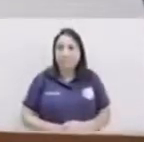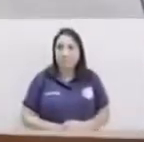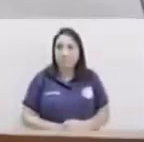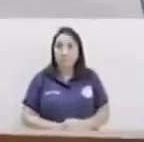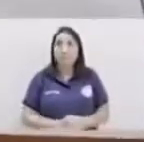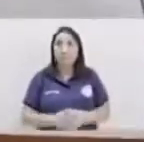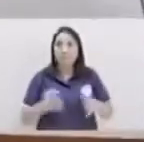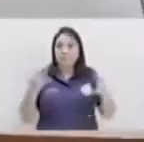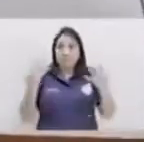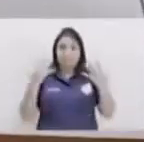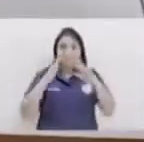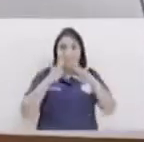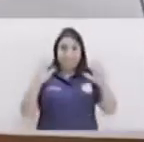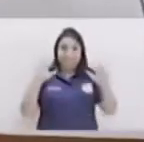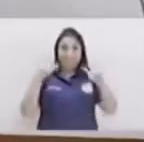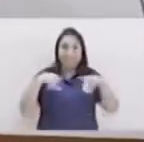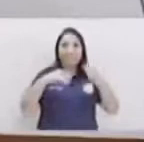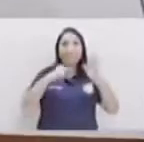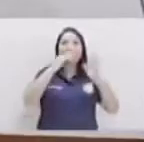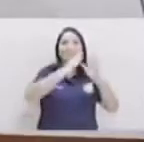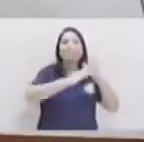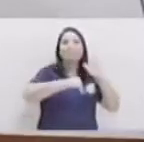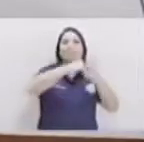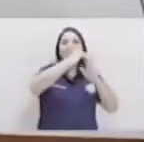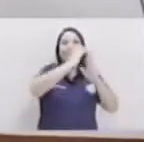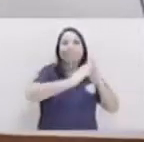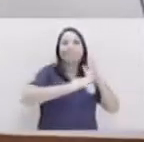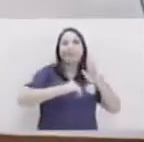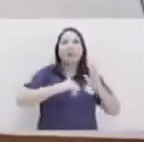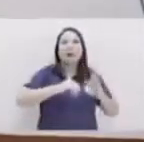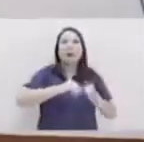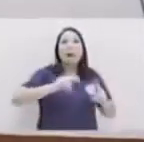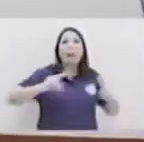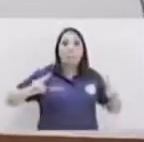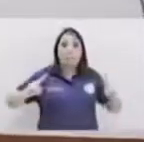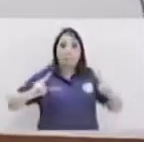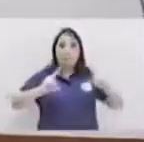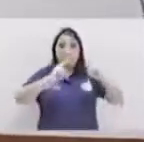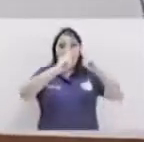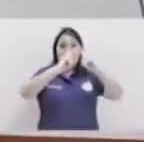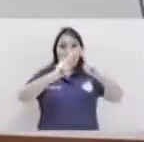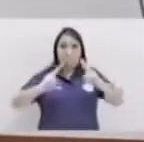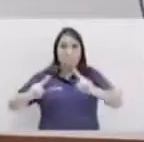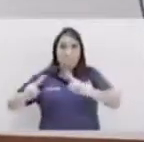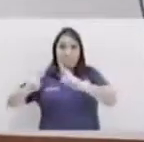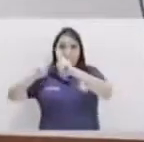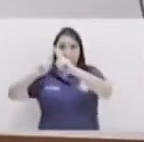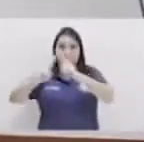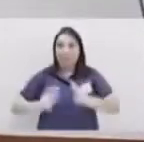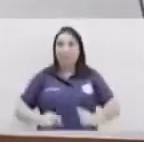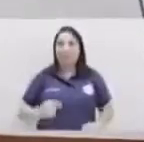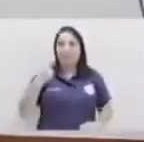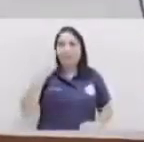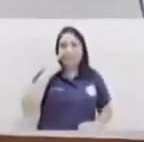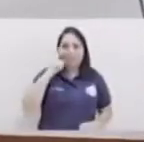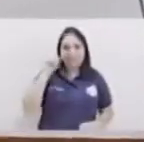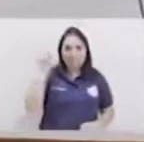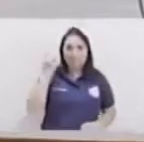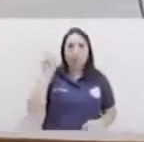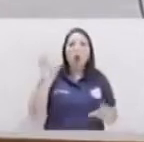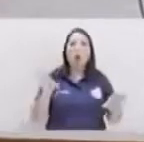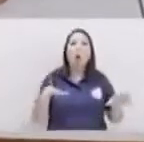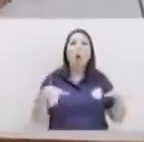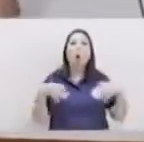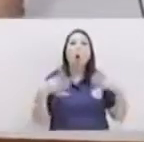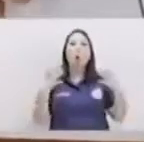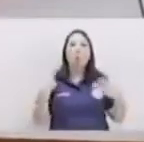Entonces Perfecto. vamos a pintar ahora lo que son los volcanes. Ujú. Vea cómo voy a pintar esto Ujú. y lo va